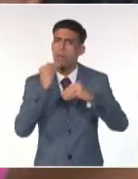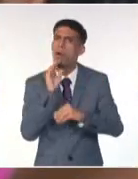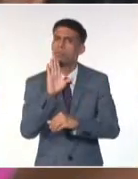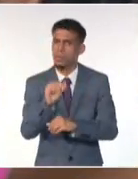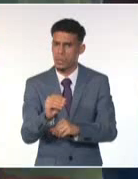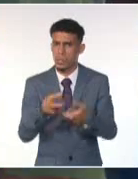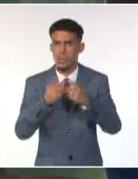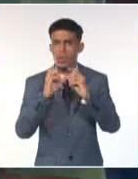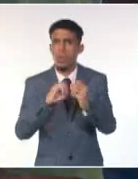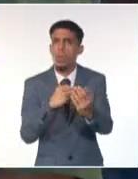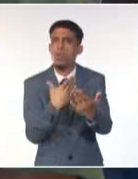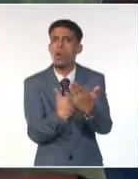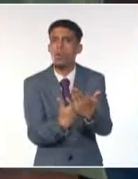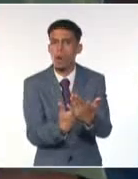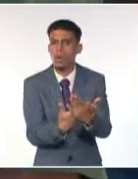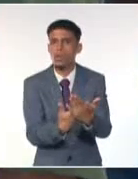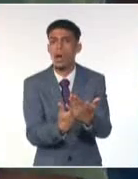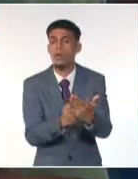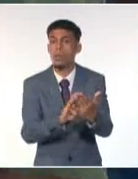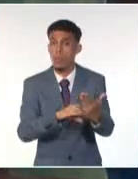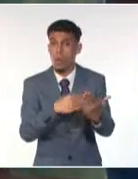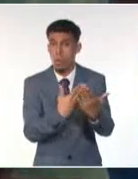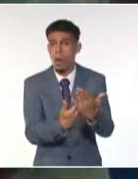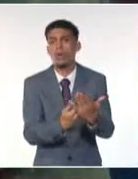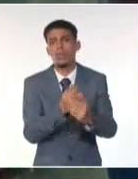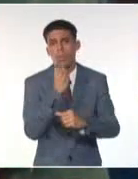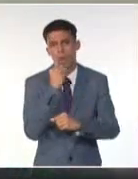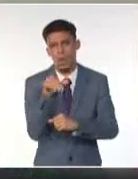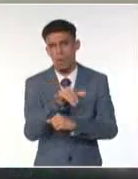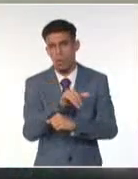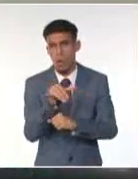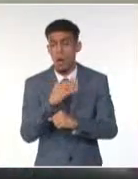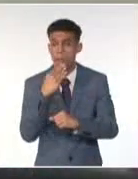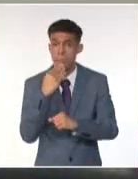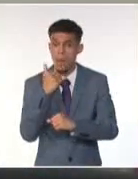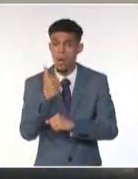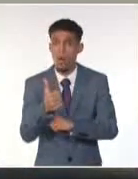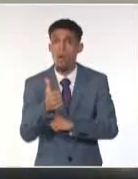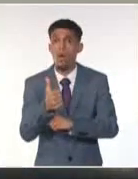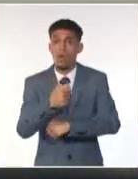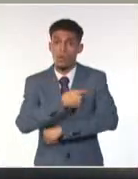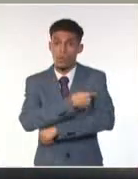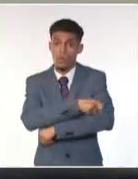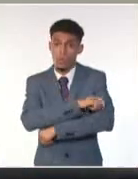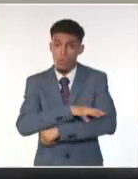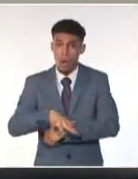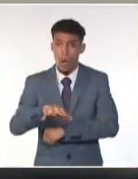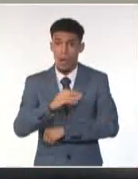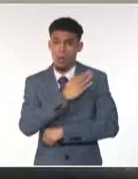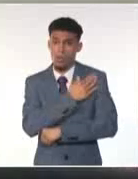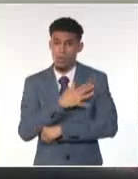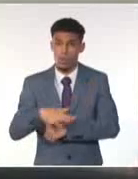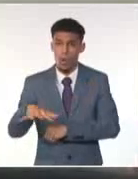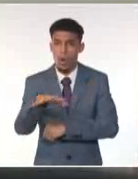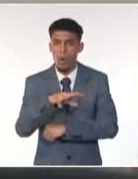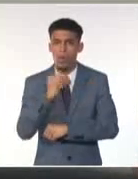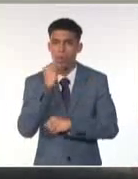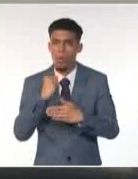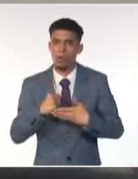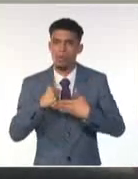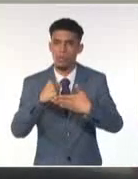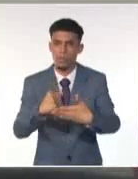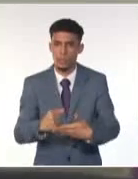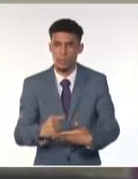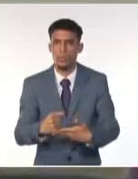haciendo propuestas para seguir haciendo de la circunscripción un espacio que tribute al